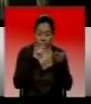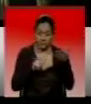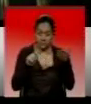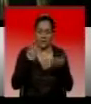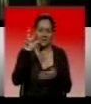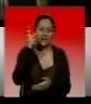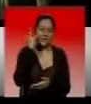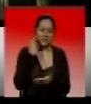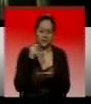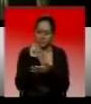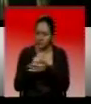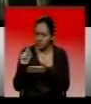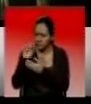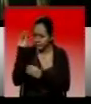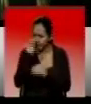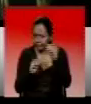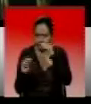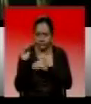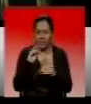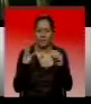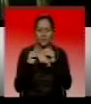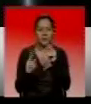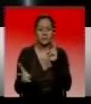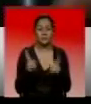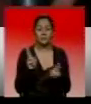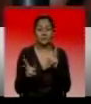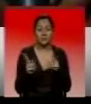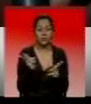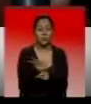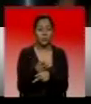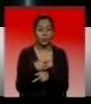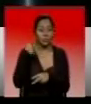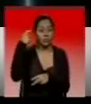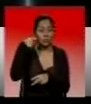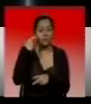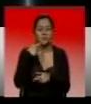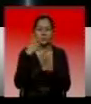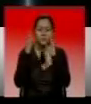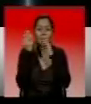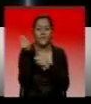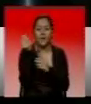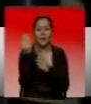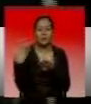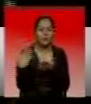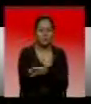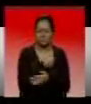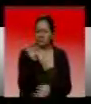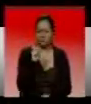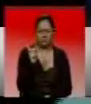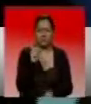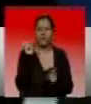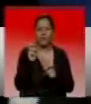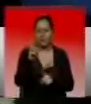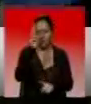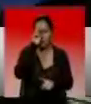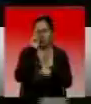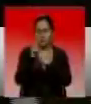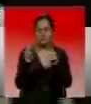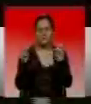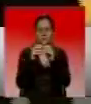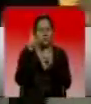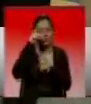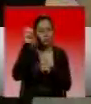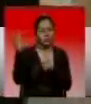3 días del terremoto y con la producción musical ellos no buscan obtener dinero, sino más bien llevar el mensaje de